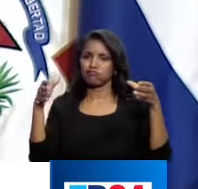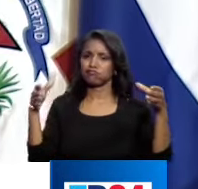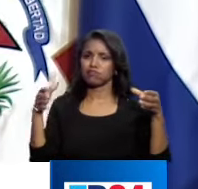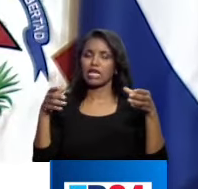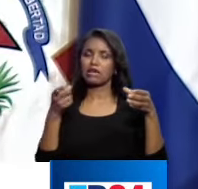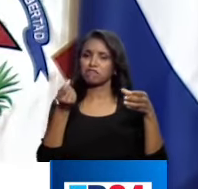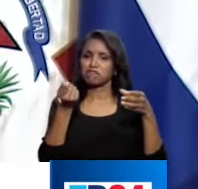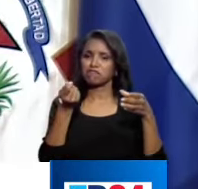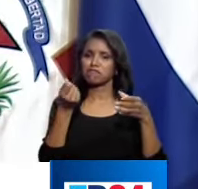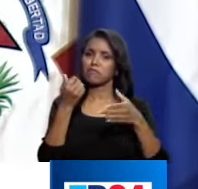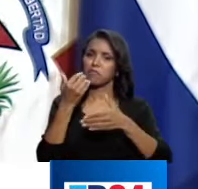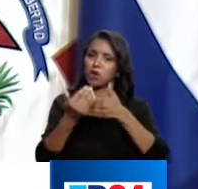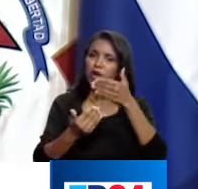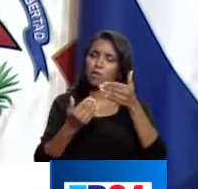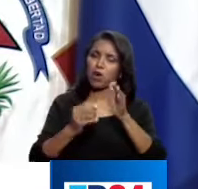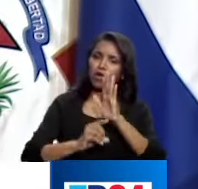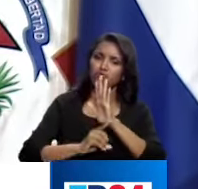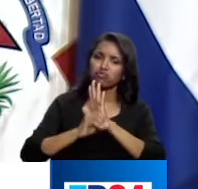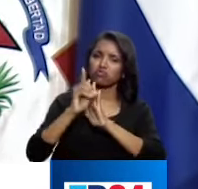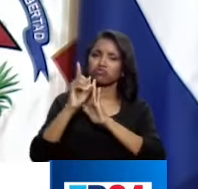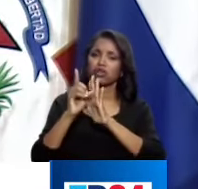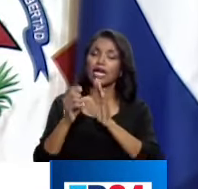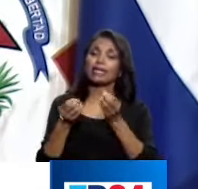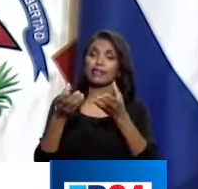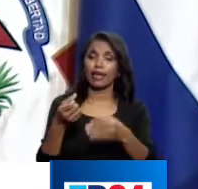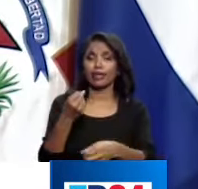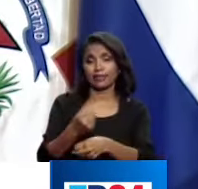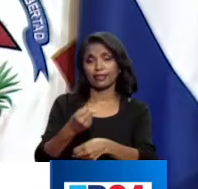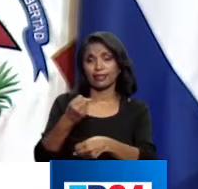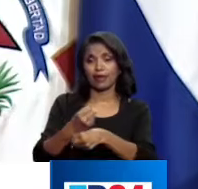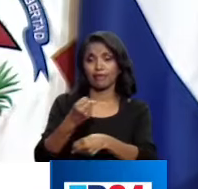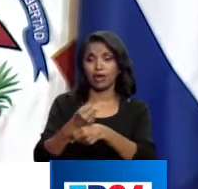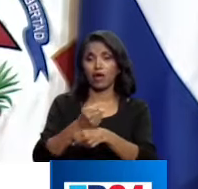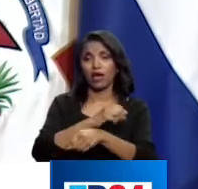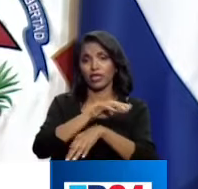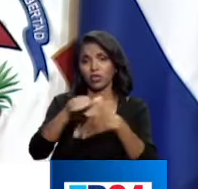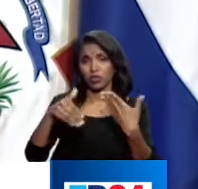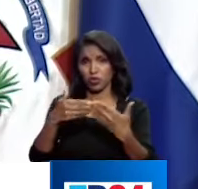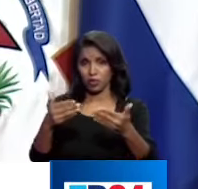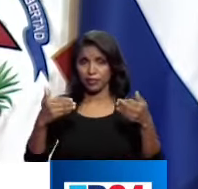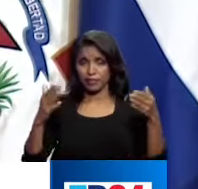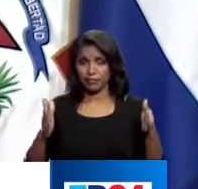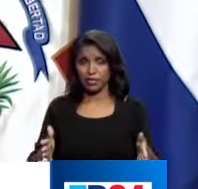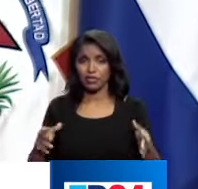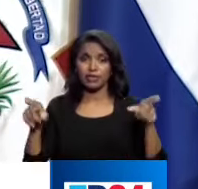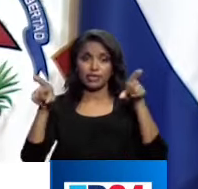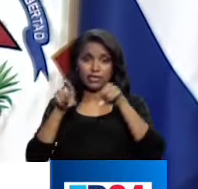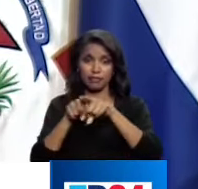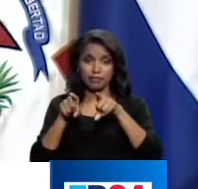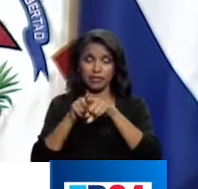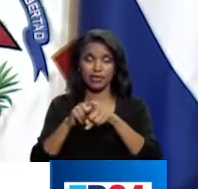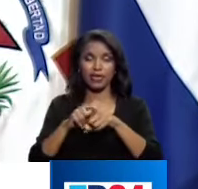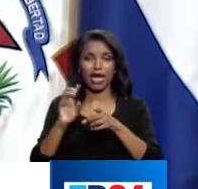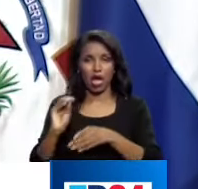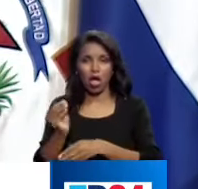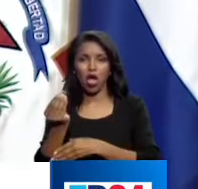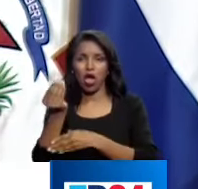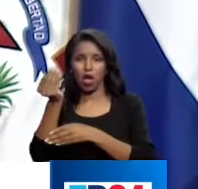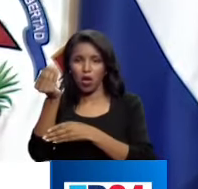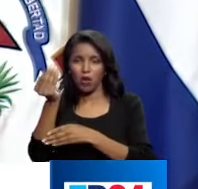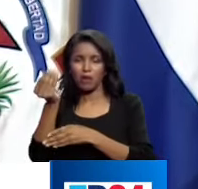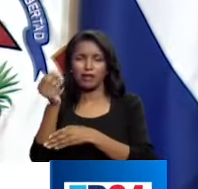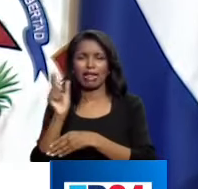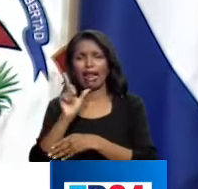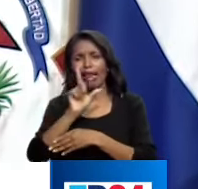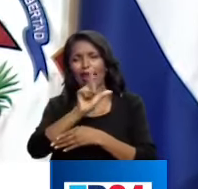económicamente y de generar plazas de empleo y oportunidades para todos los panameños, incluyendo nuestros jóvenes que desde